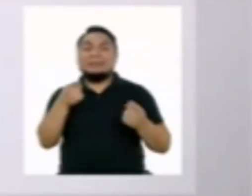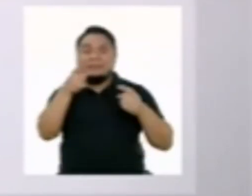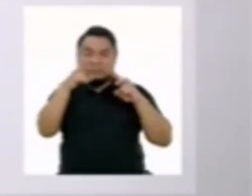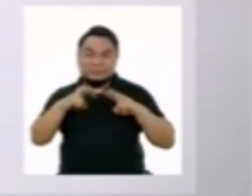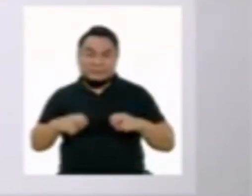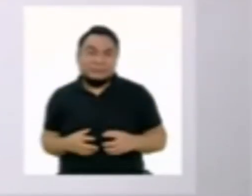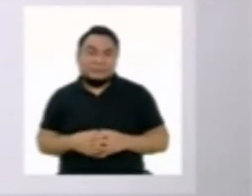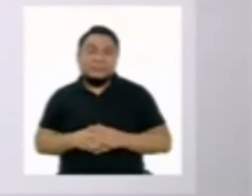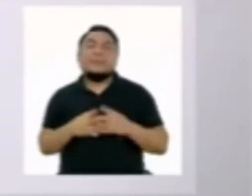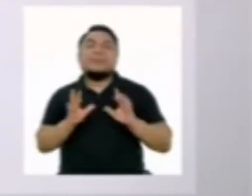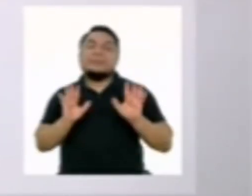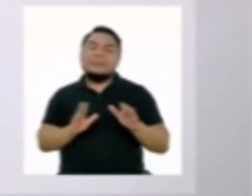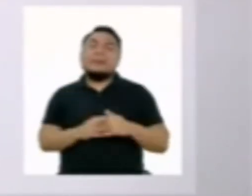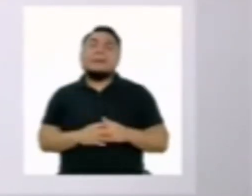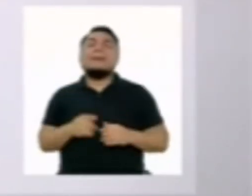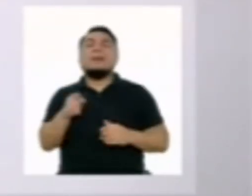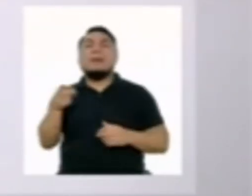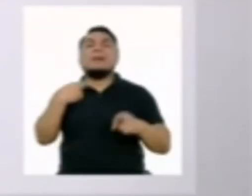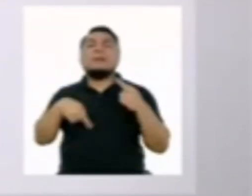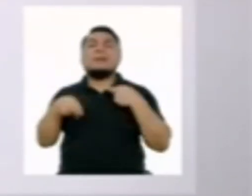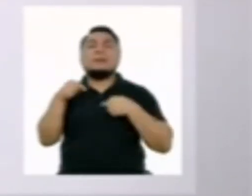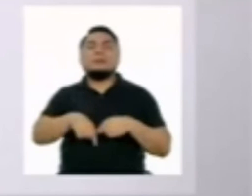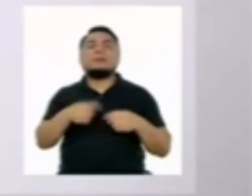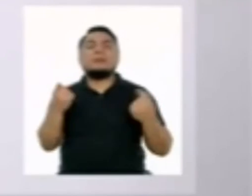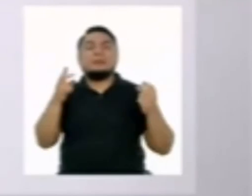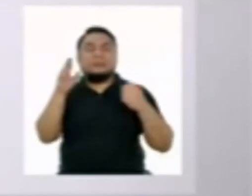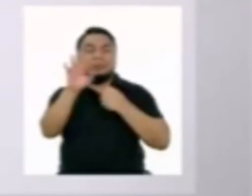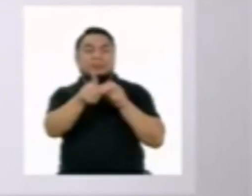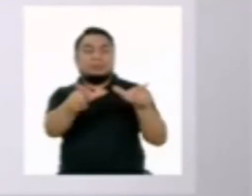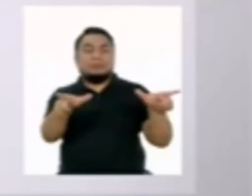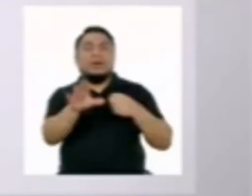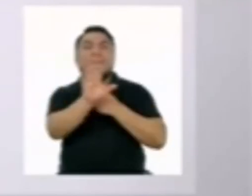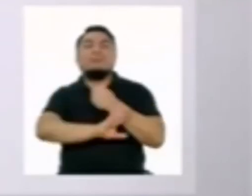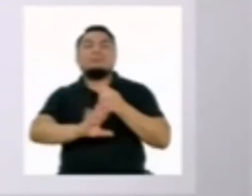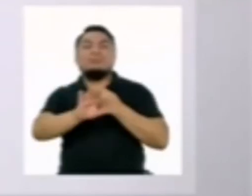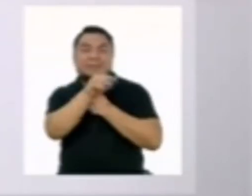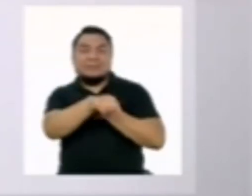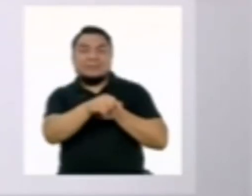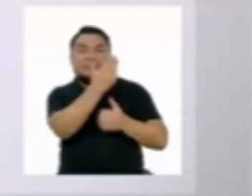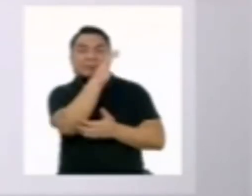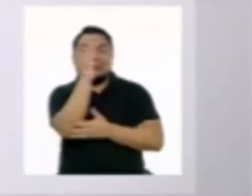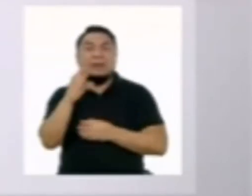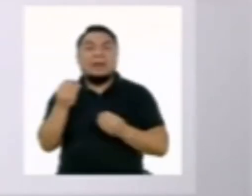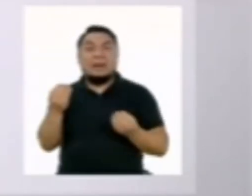lo investigamos. Pero bueno, volvamos a las áreas protegidas, porque